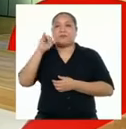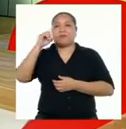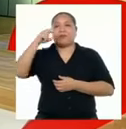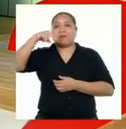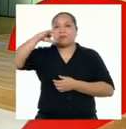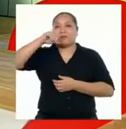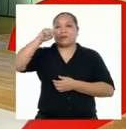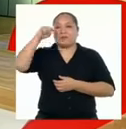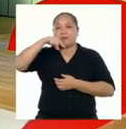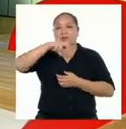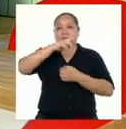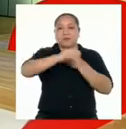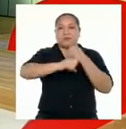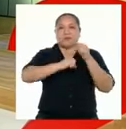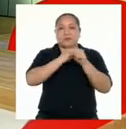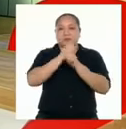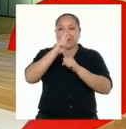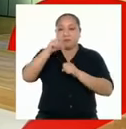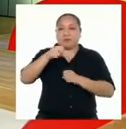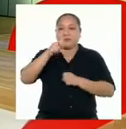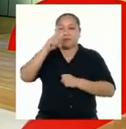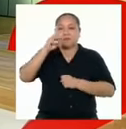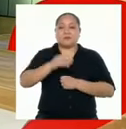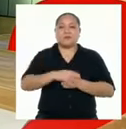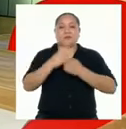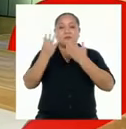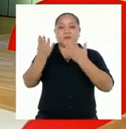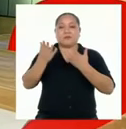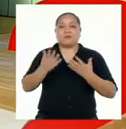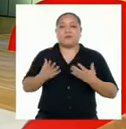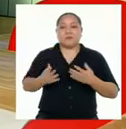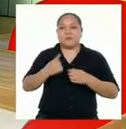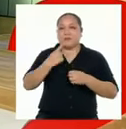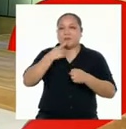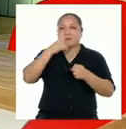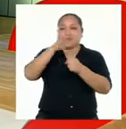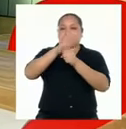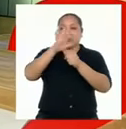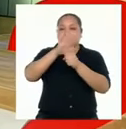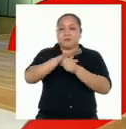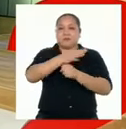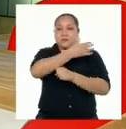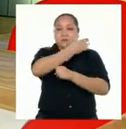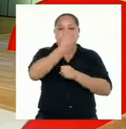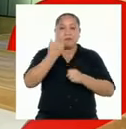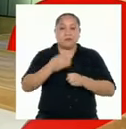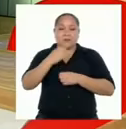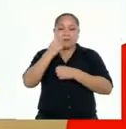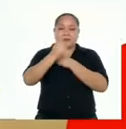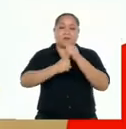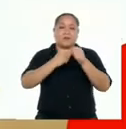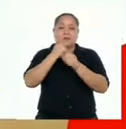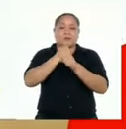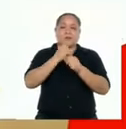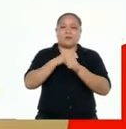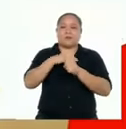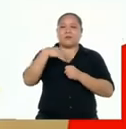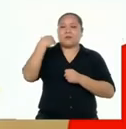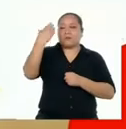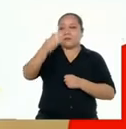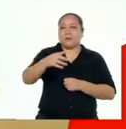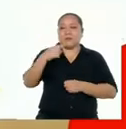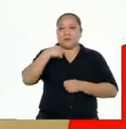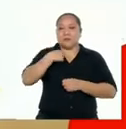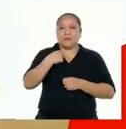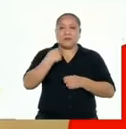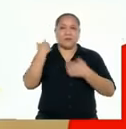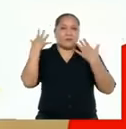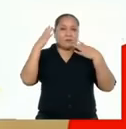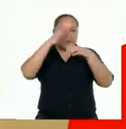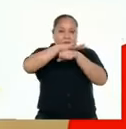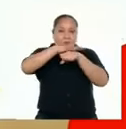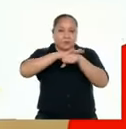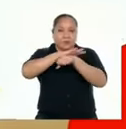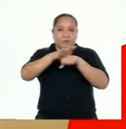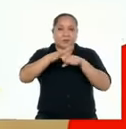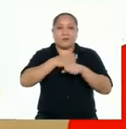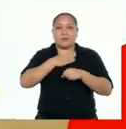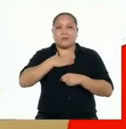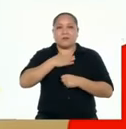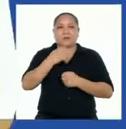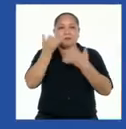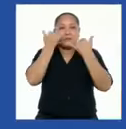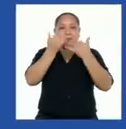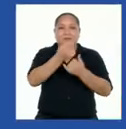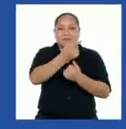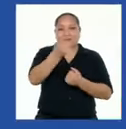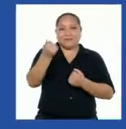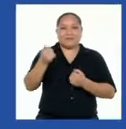2020, la que nos invite a hacer un compromiso de mejora para el año que viene. Yo ya planifiqué la mía, ahora les